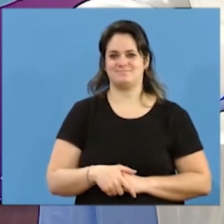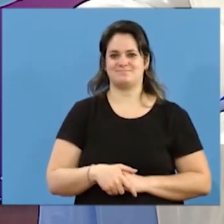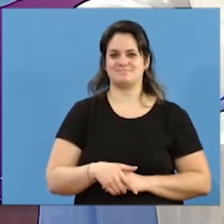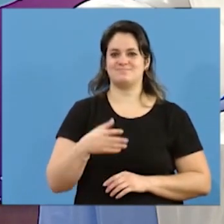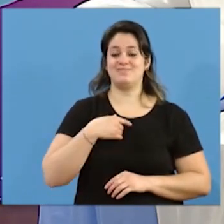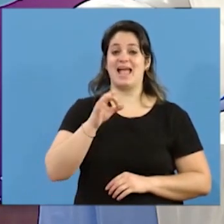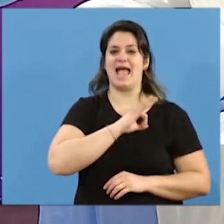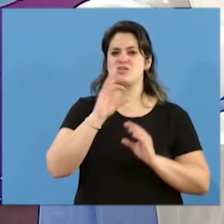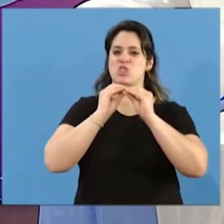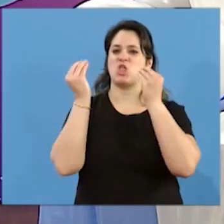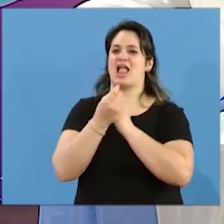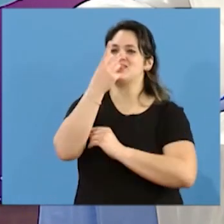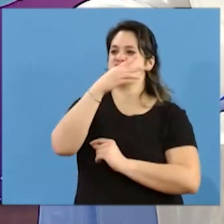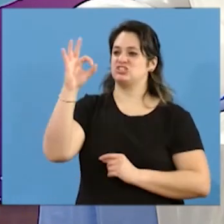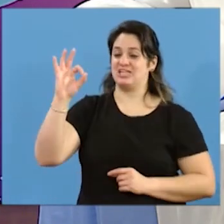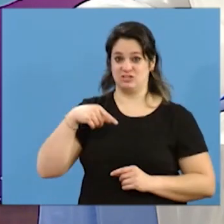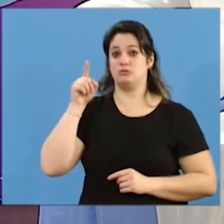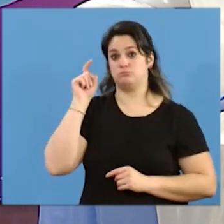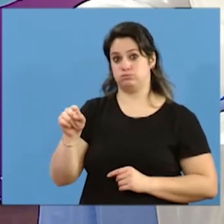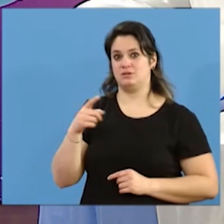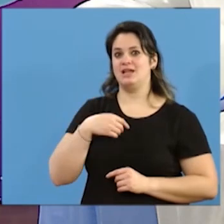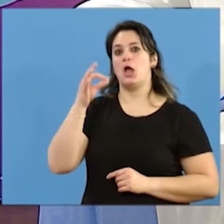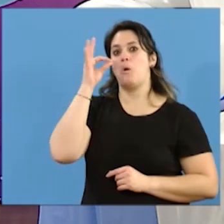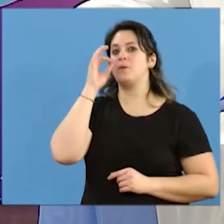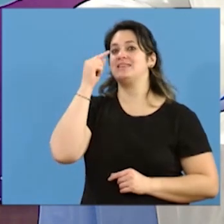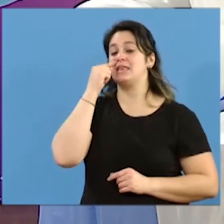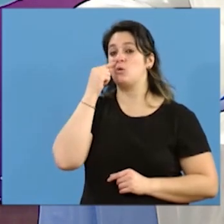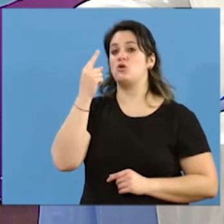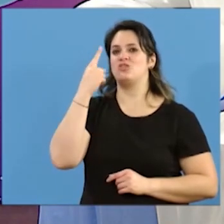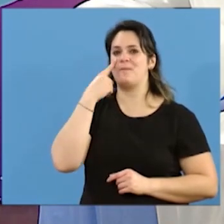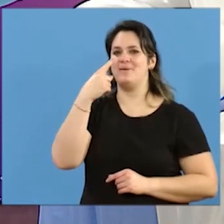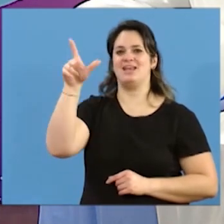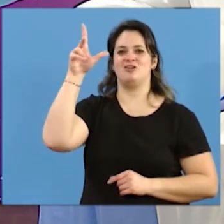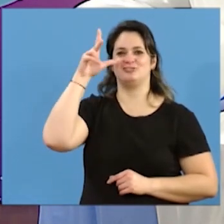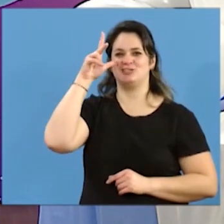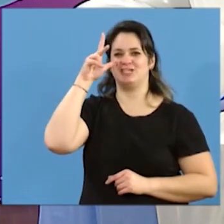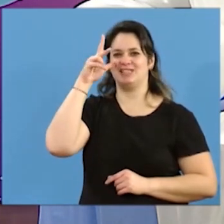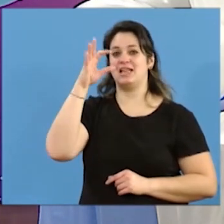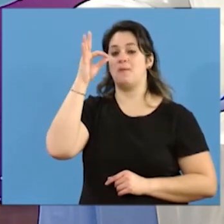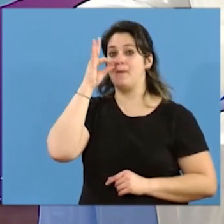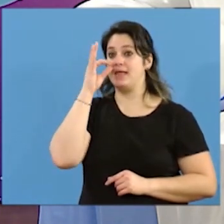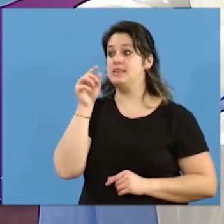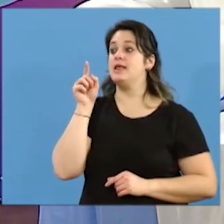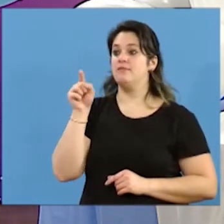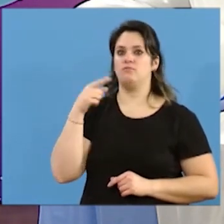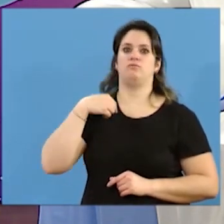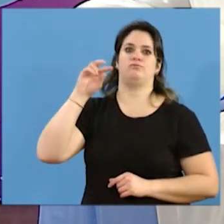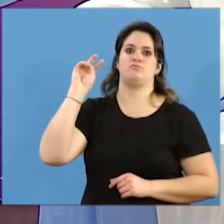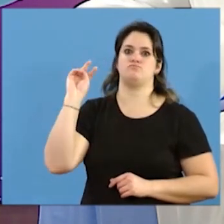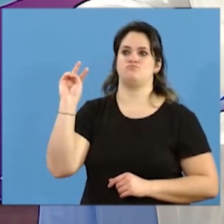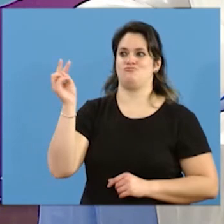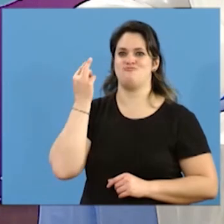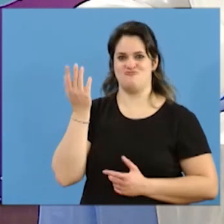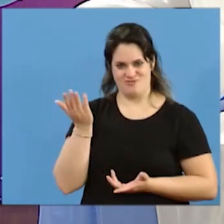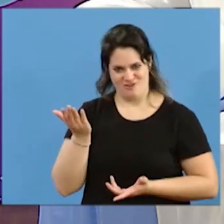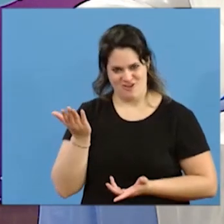Hace 200 años. Un 20 de junio de 1820, nuestro